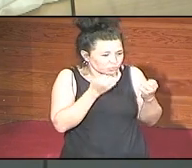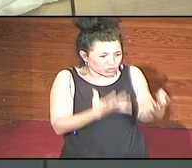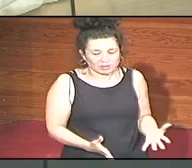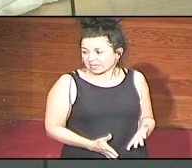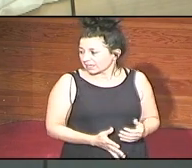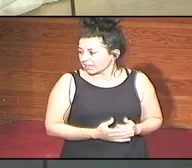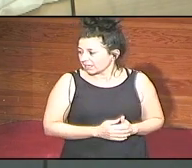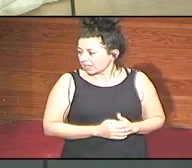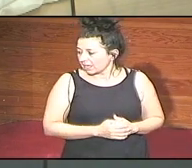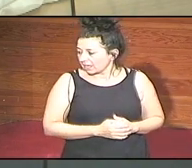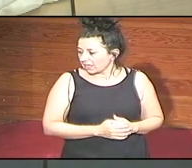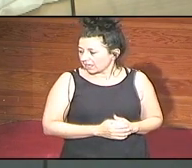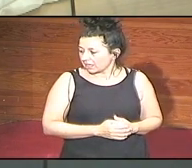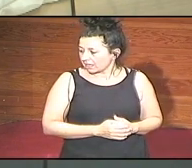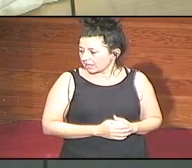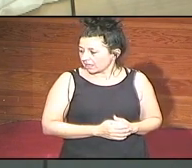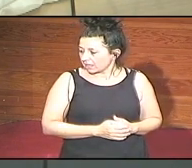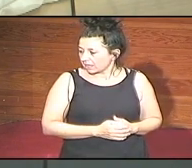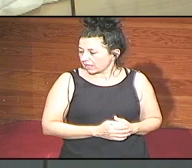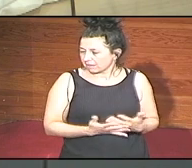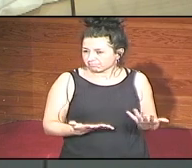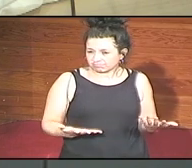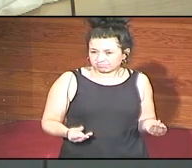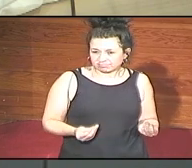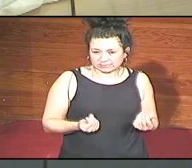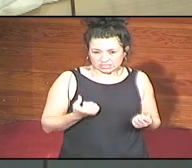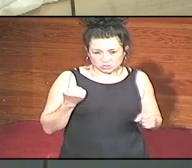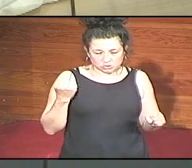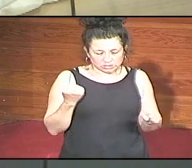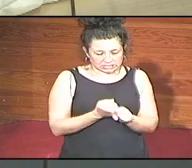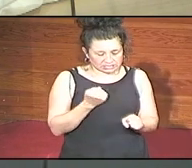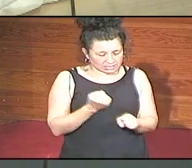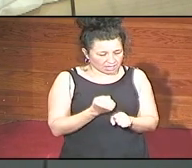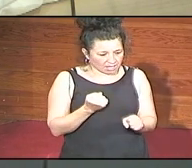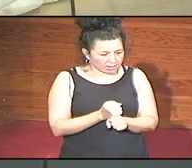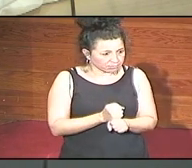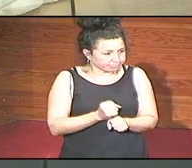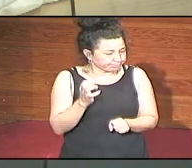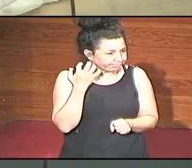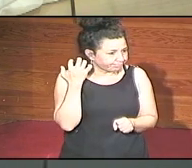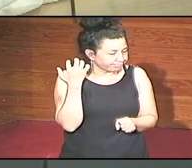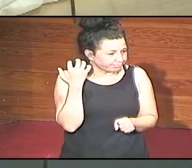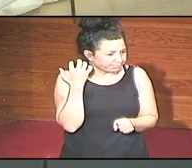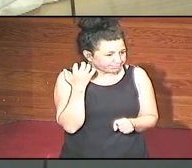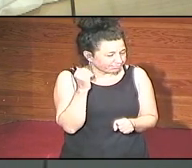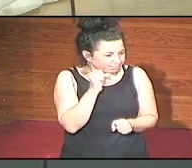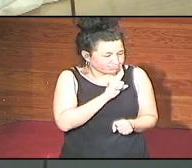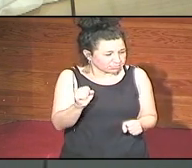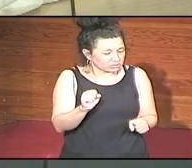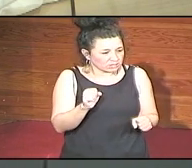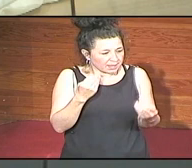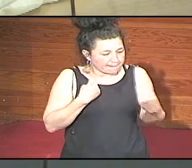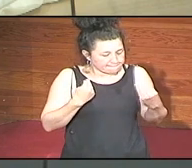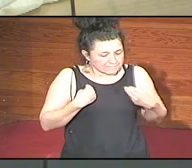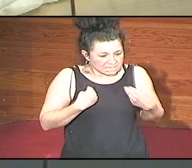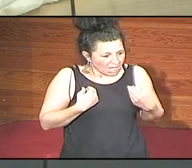yo o sea es un trabajo que es excepcional porque vives de una manera muy intensa la vida y eso es un